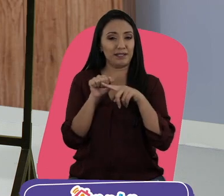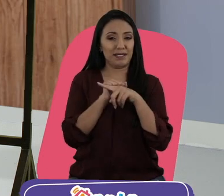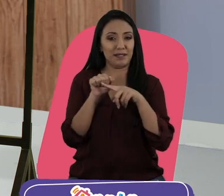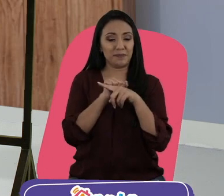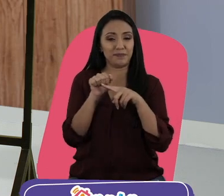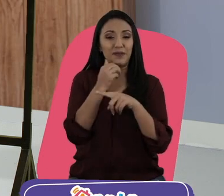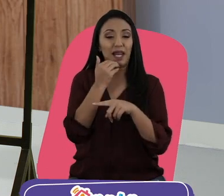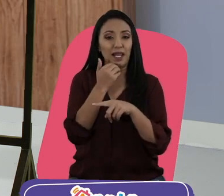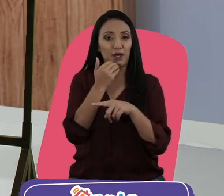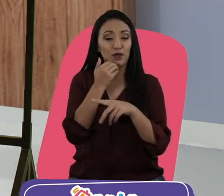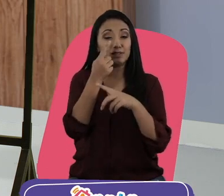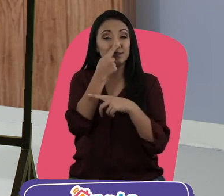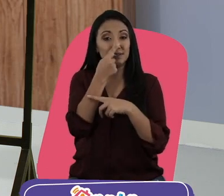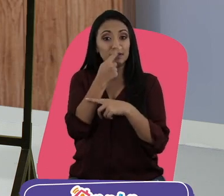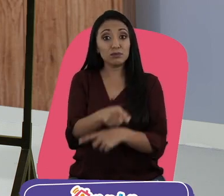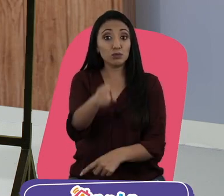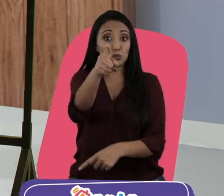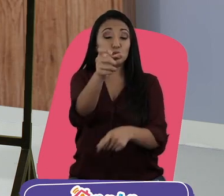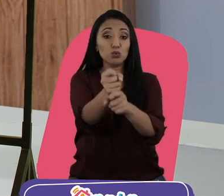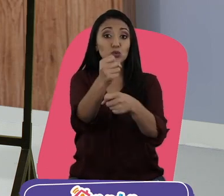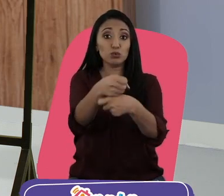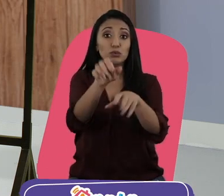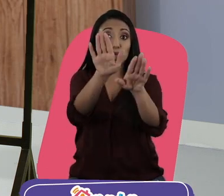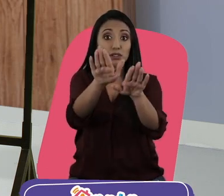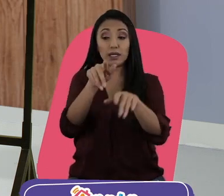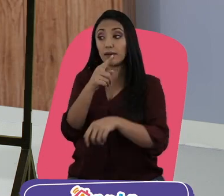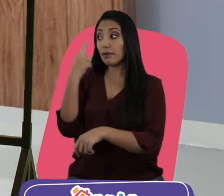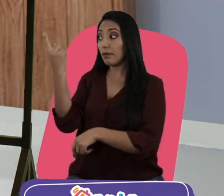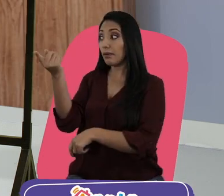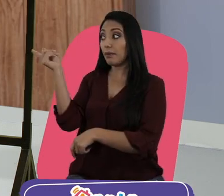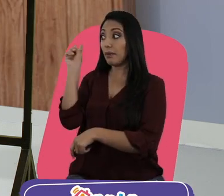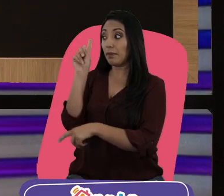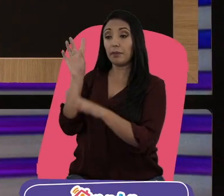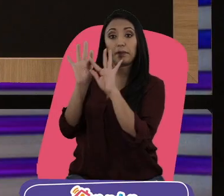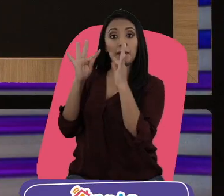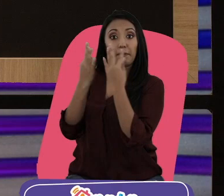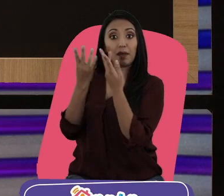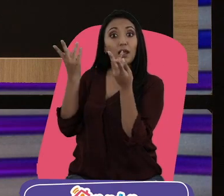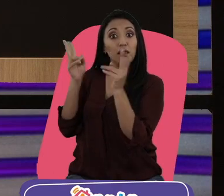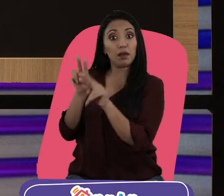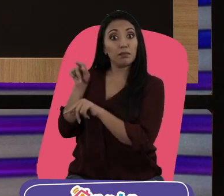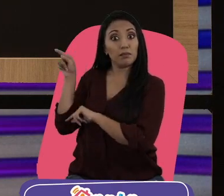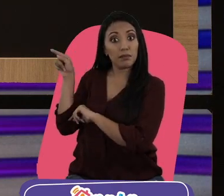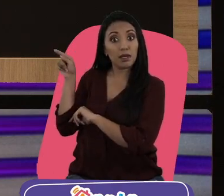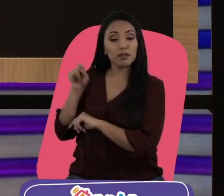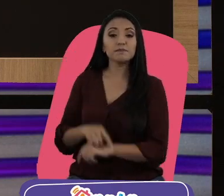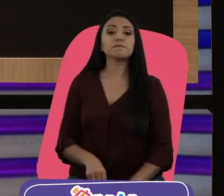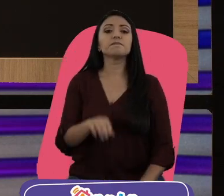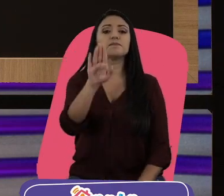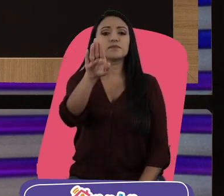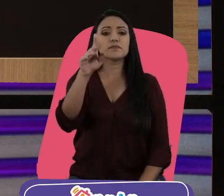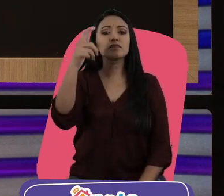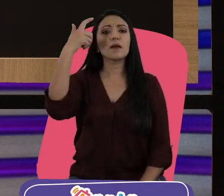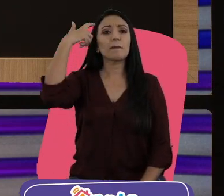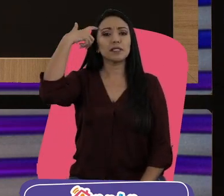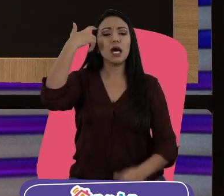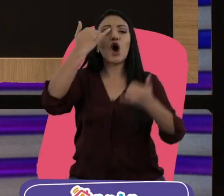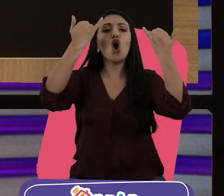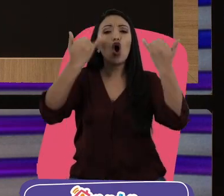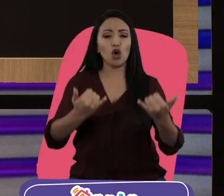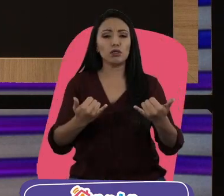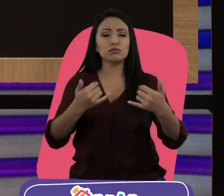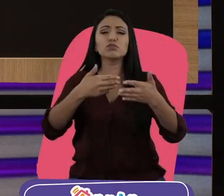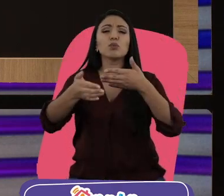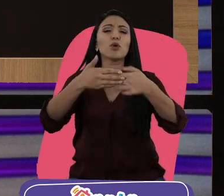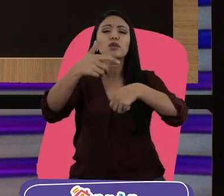en casa. Lo vas a hacer tú y también lo va a hacer tu familia. Vamos a preguntarnos, desde que hoy nos levantamos,